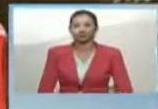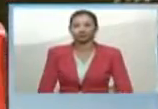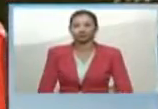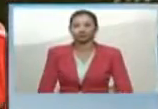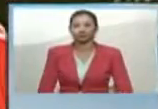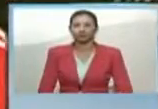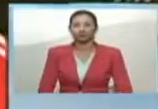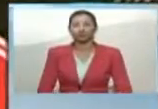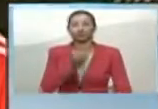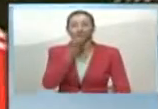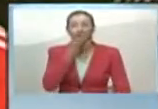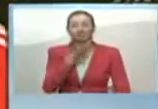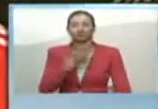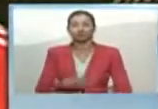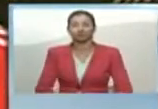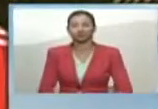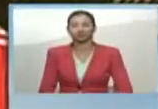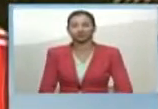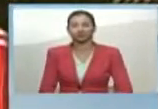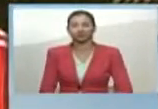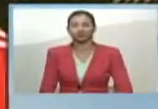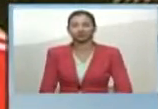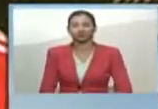Muy bien.